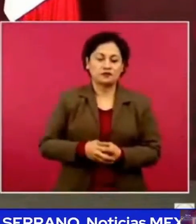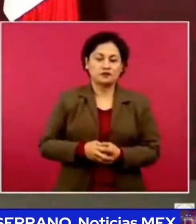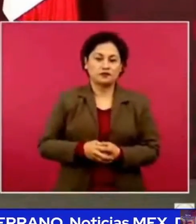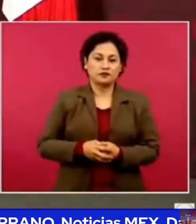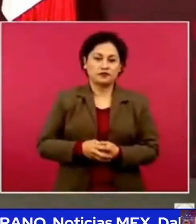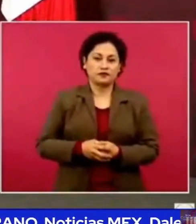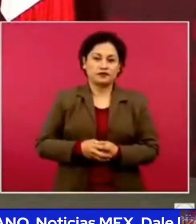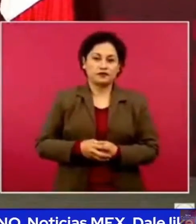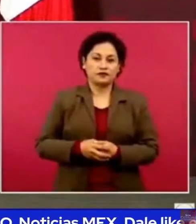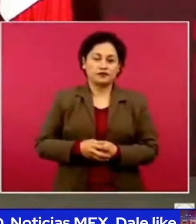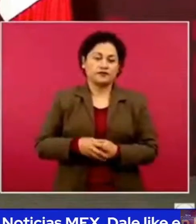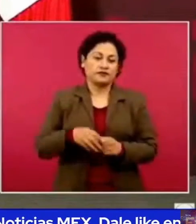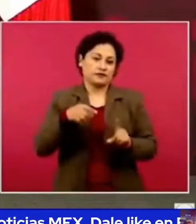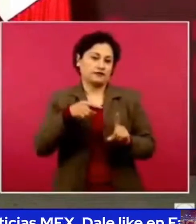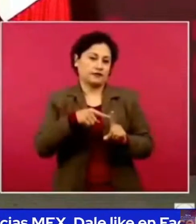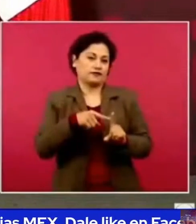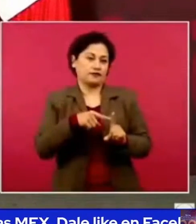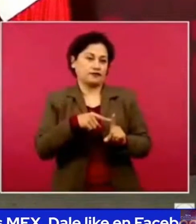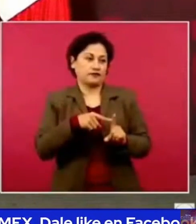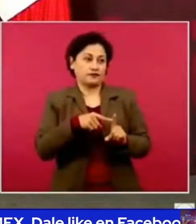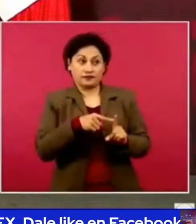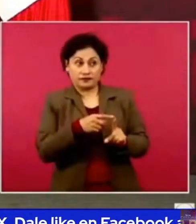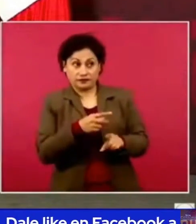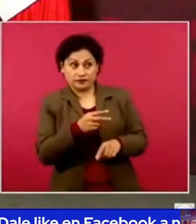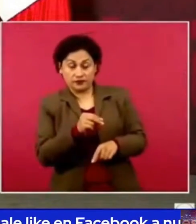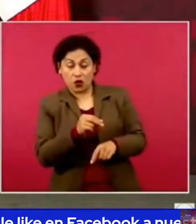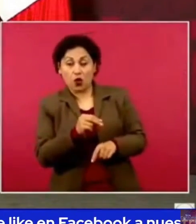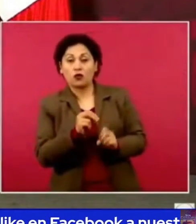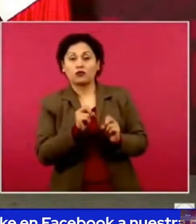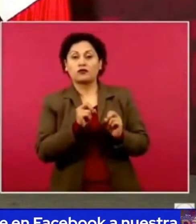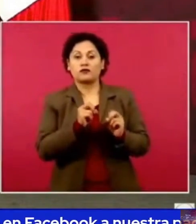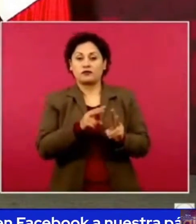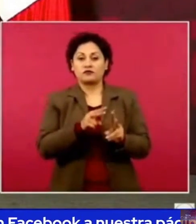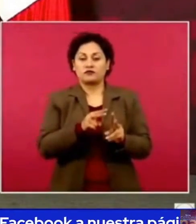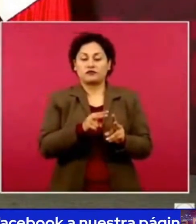De ahí va, ¿no? Porque así era antes.